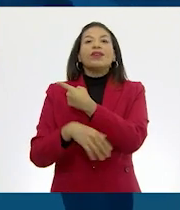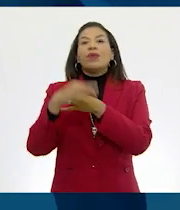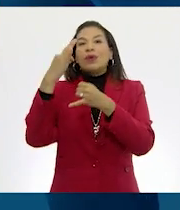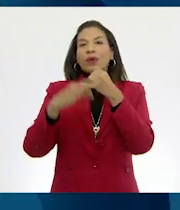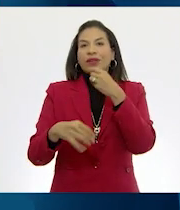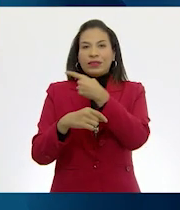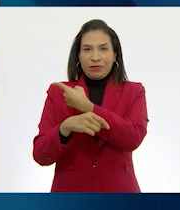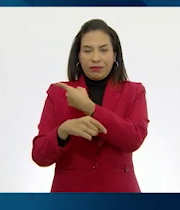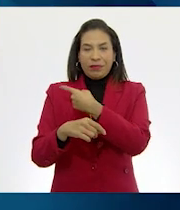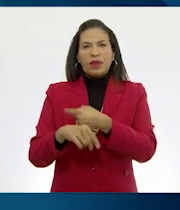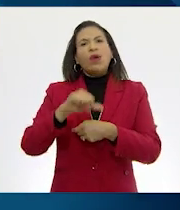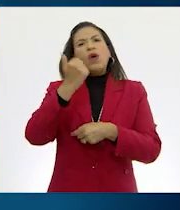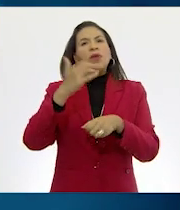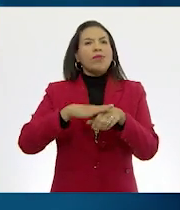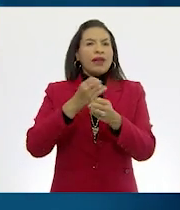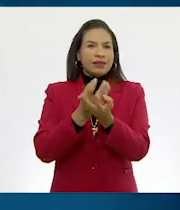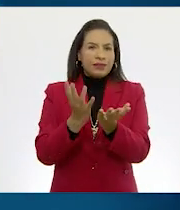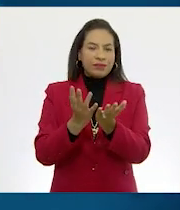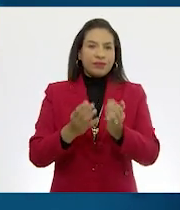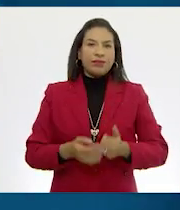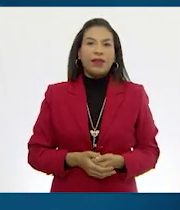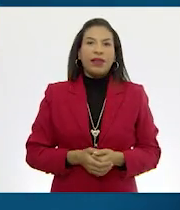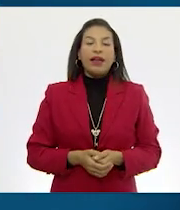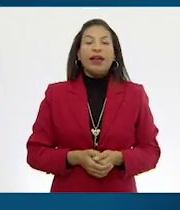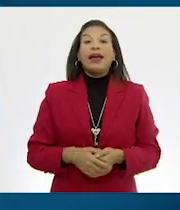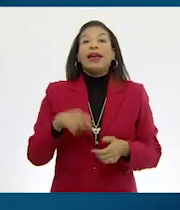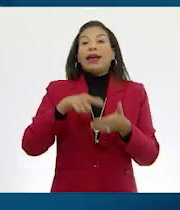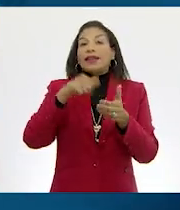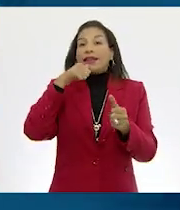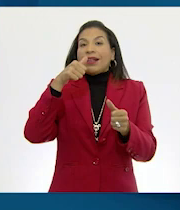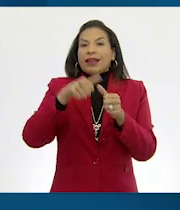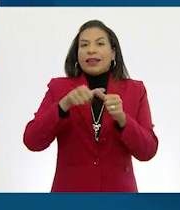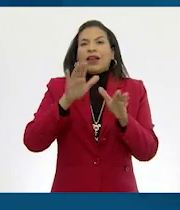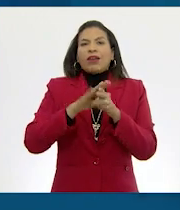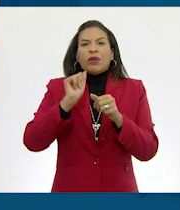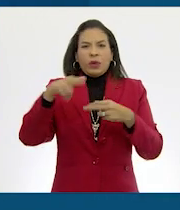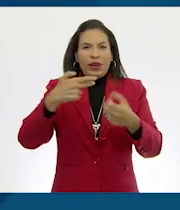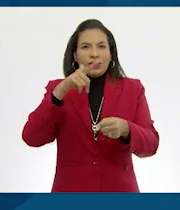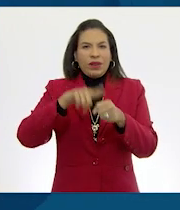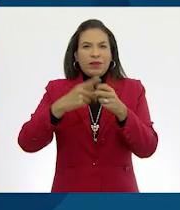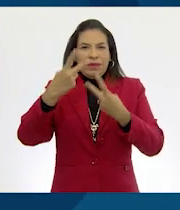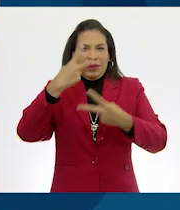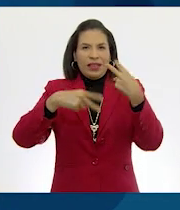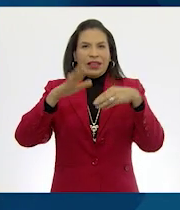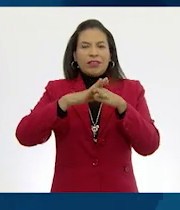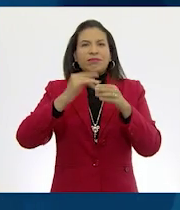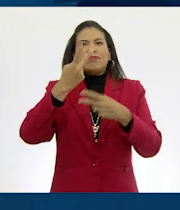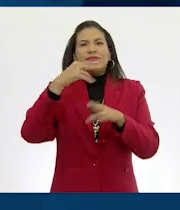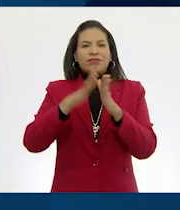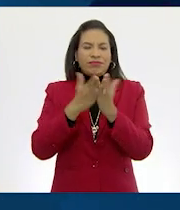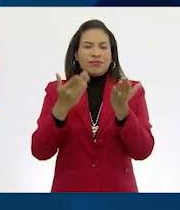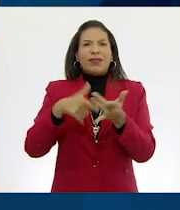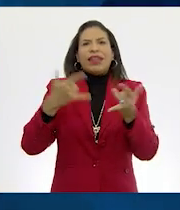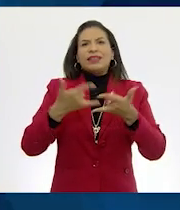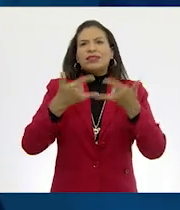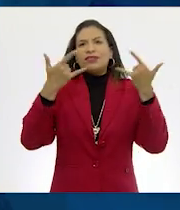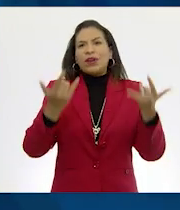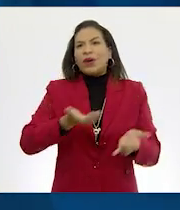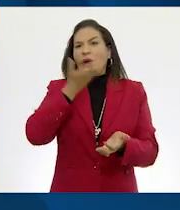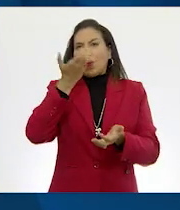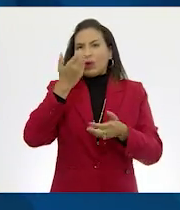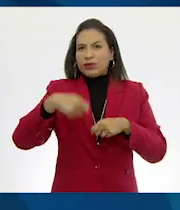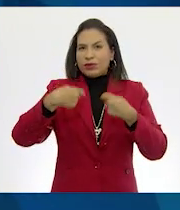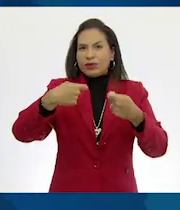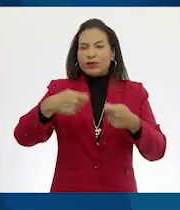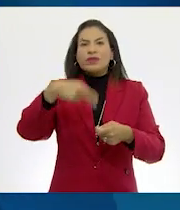María Iglesias, y otros más. En las letras, el nacionalismo originó la aparición de novelas históricas y